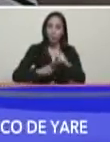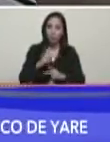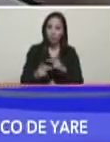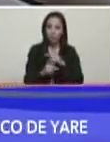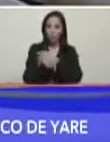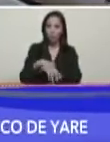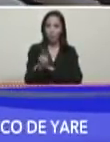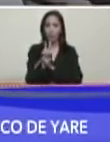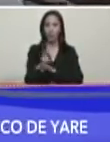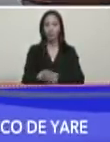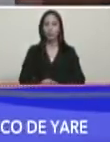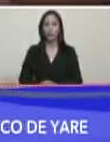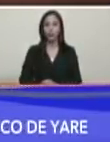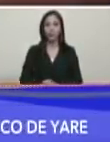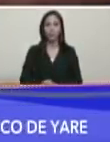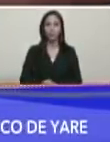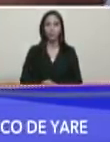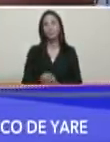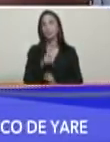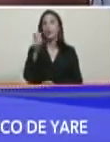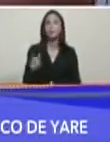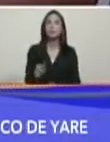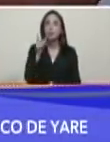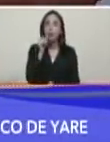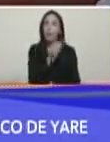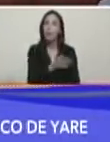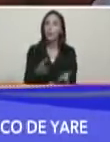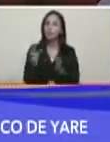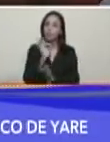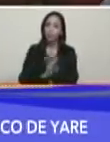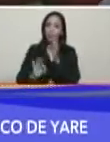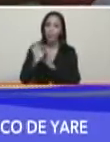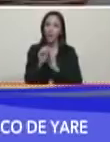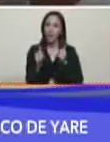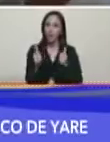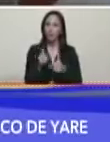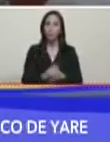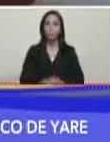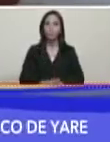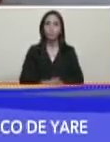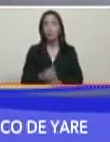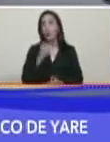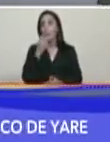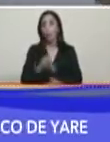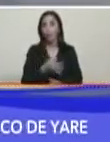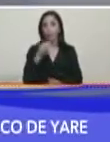nacional. Benzo Echenique, bienvenido, cuéntanos todo. Buenas tardes,